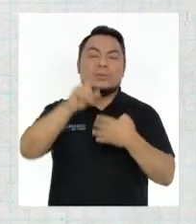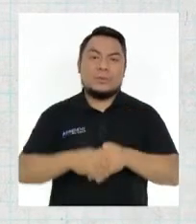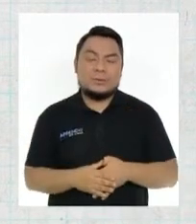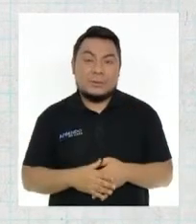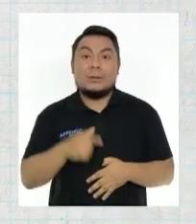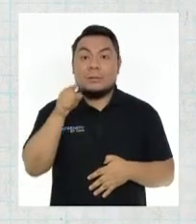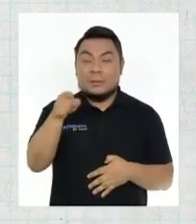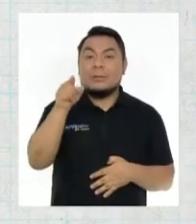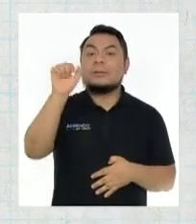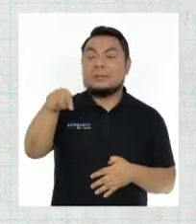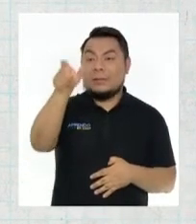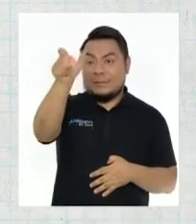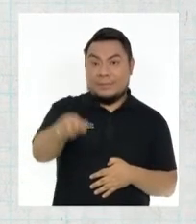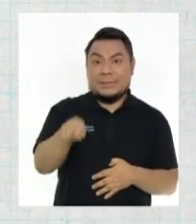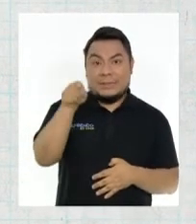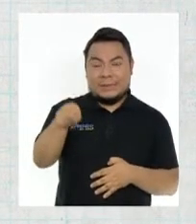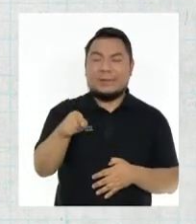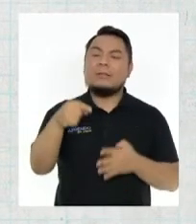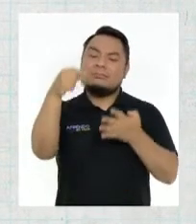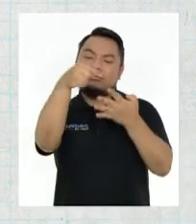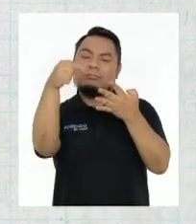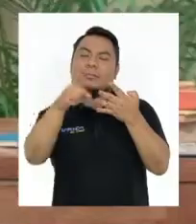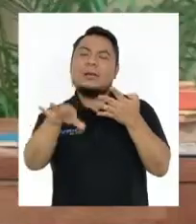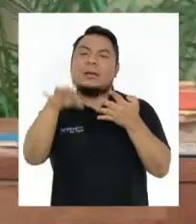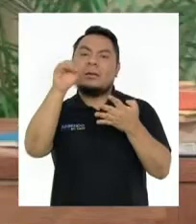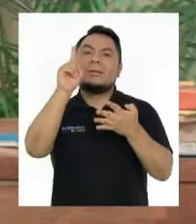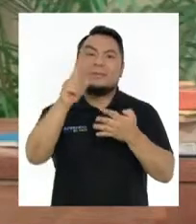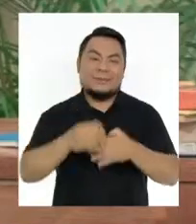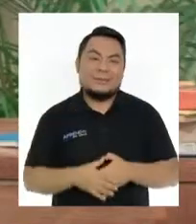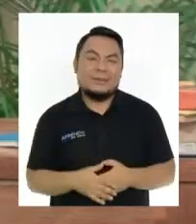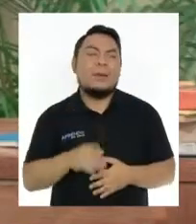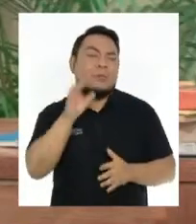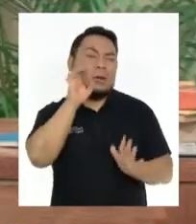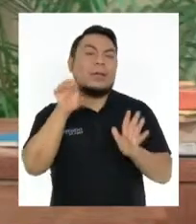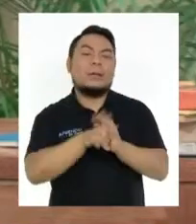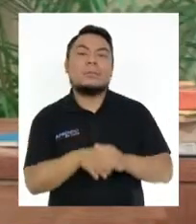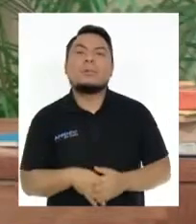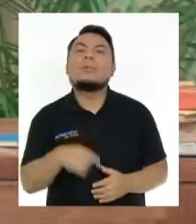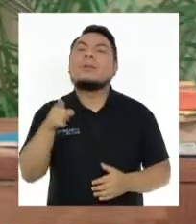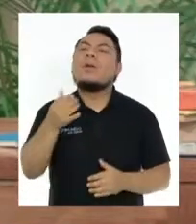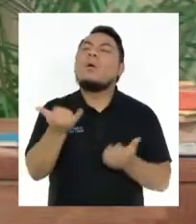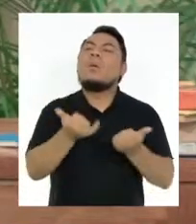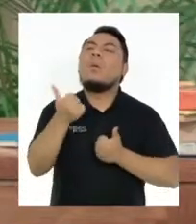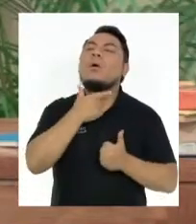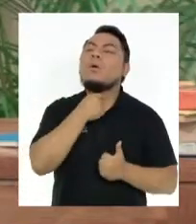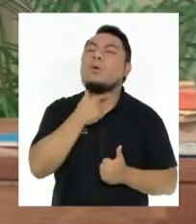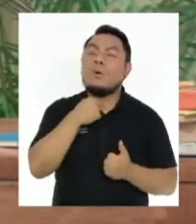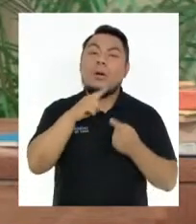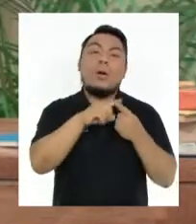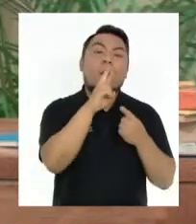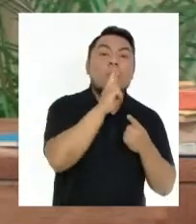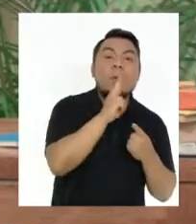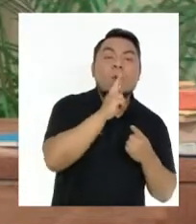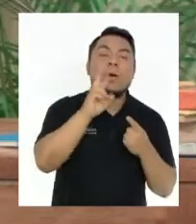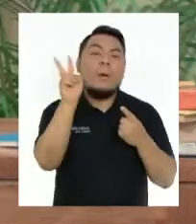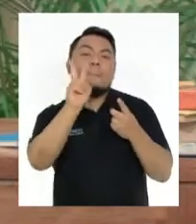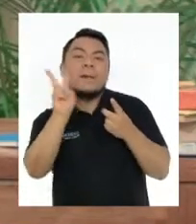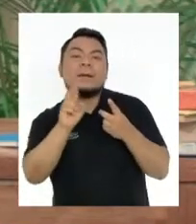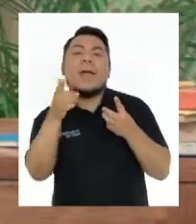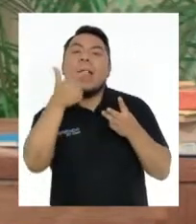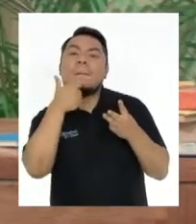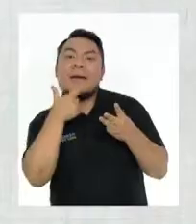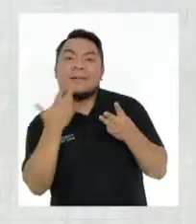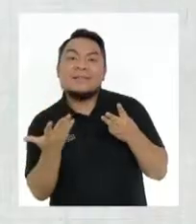las cuales el encuestado debe circunscribirse. Como, ¿qué color prefieres? ¿El rojo, el verde o el